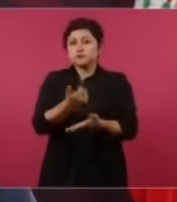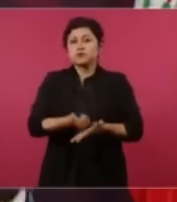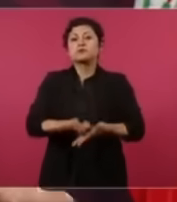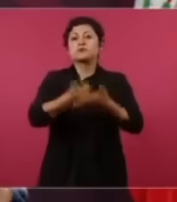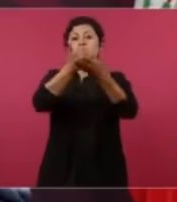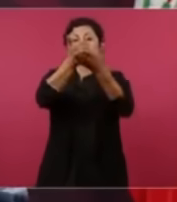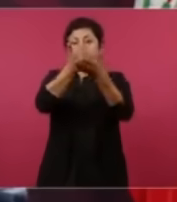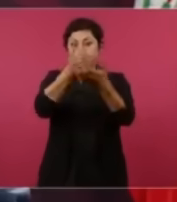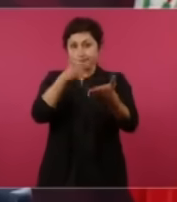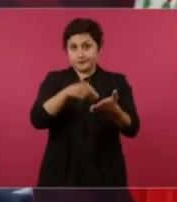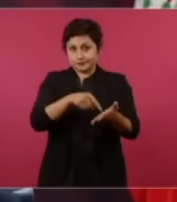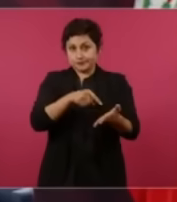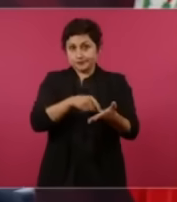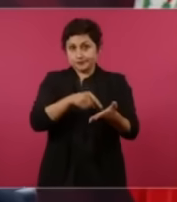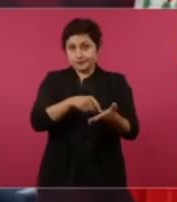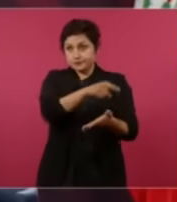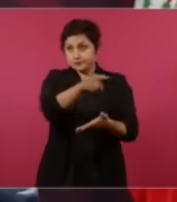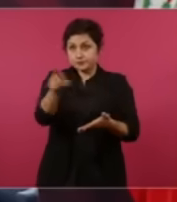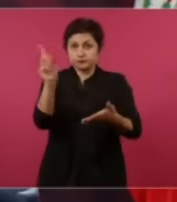lo que